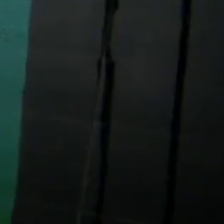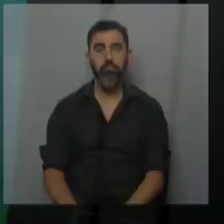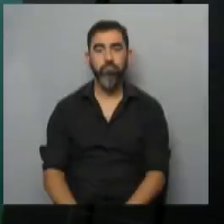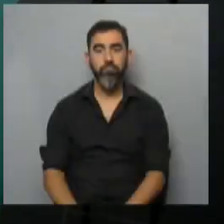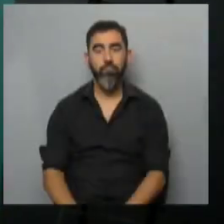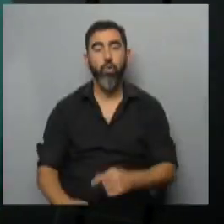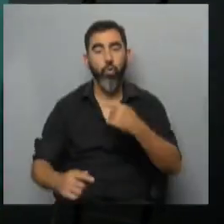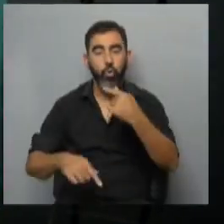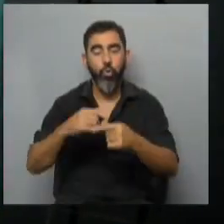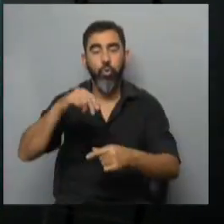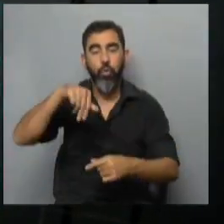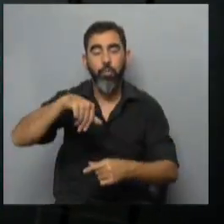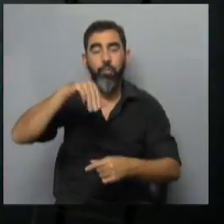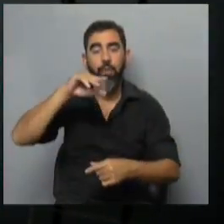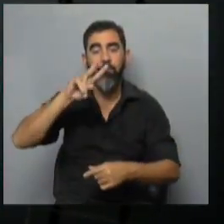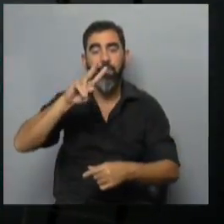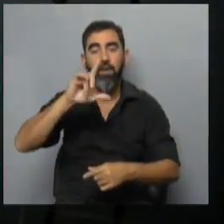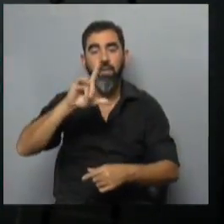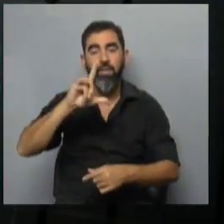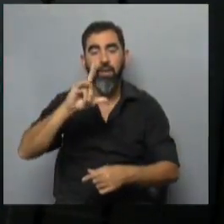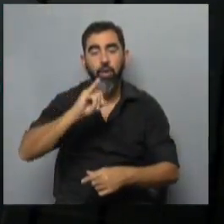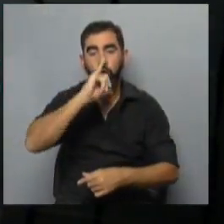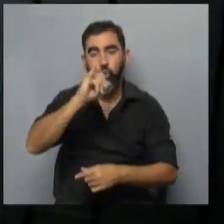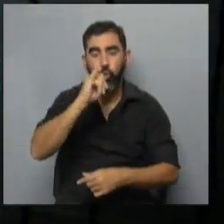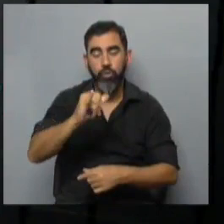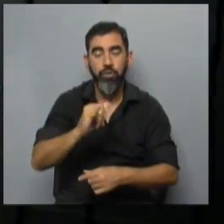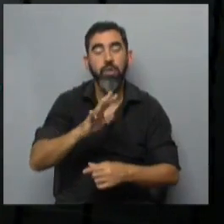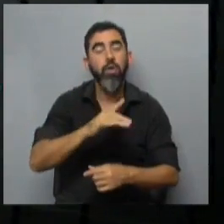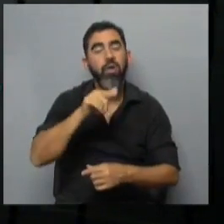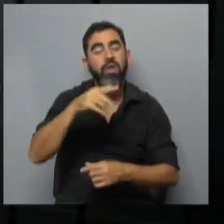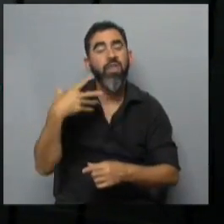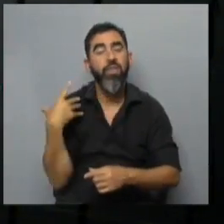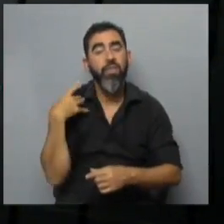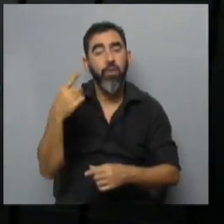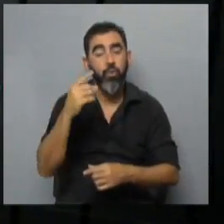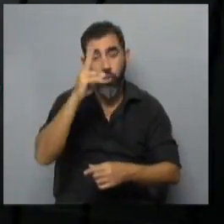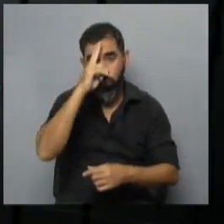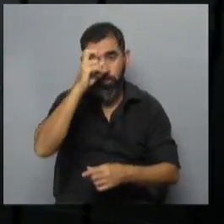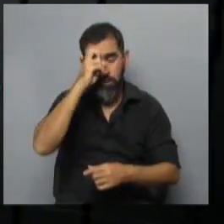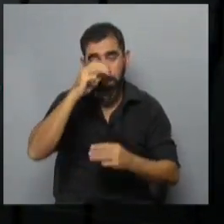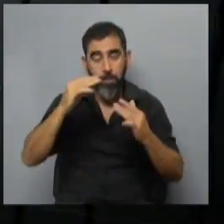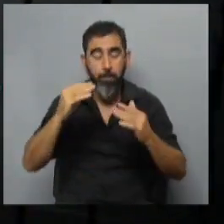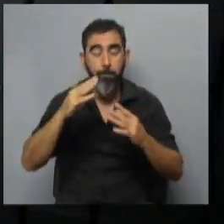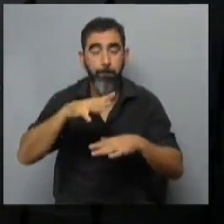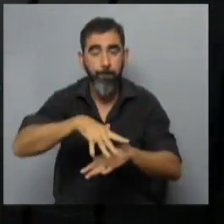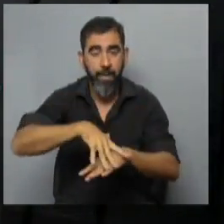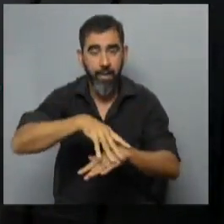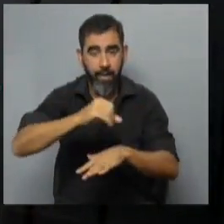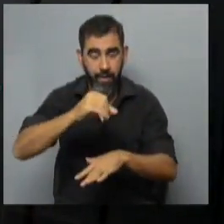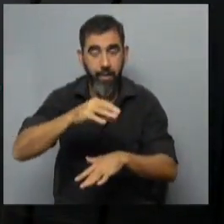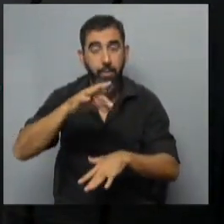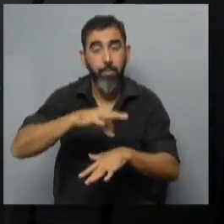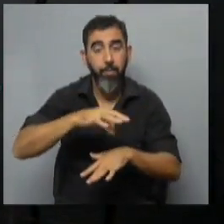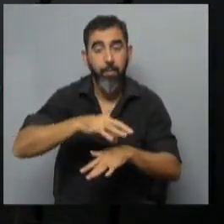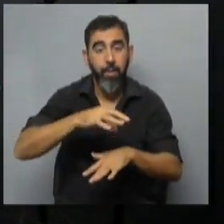seguimos en mbd noticias segundo bloque les queremos contar que el director del hospital pereira rossell hablamos del pediatra